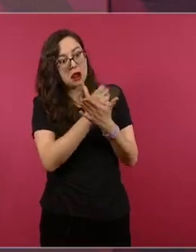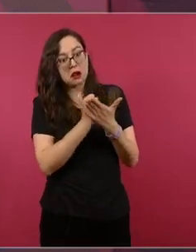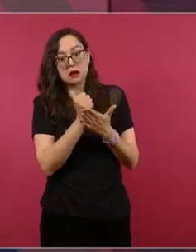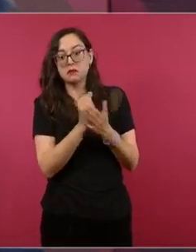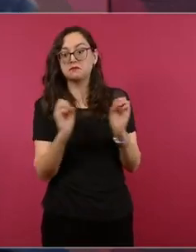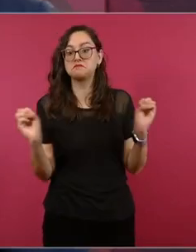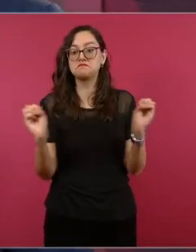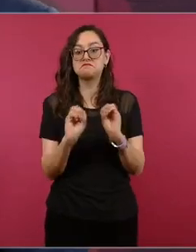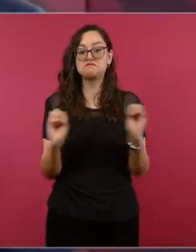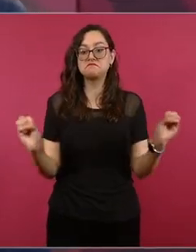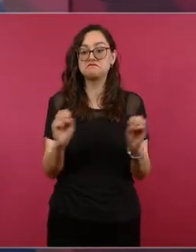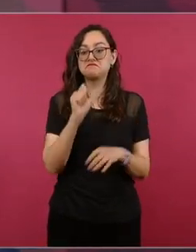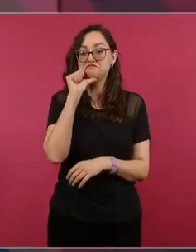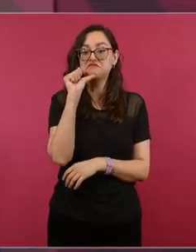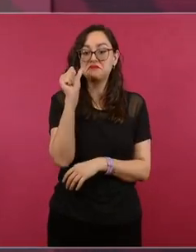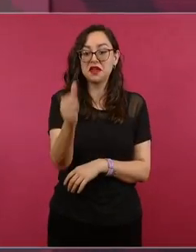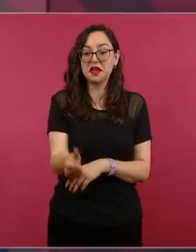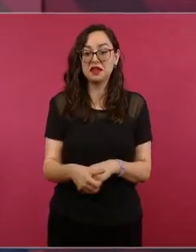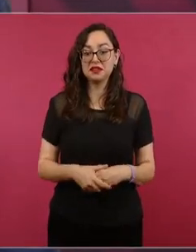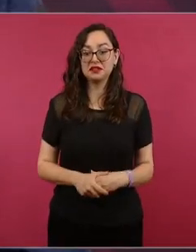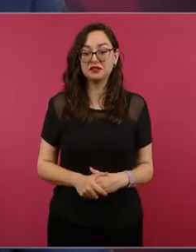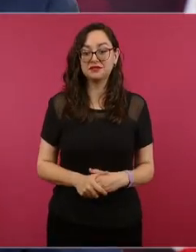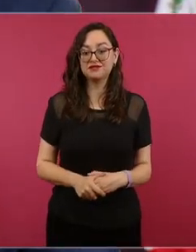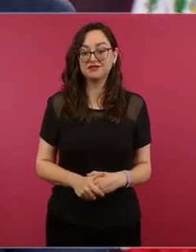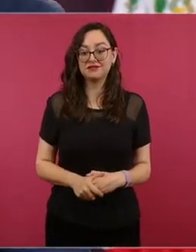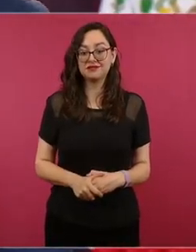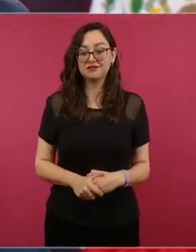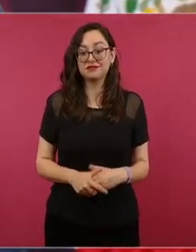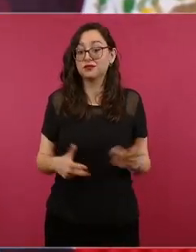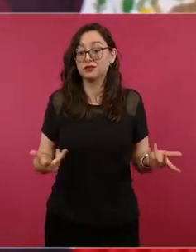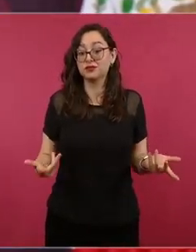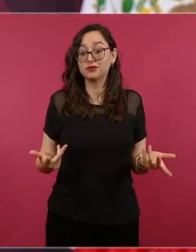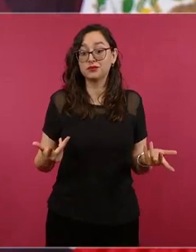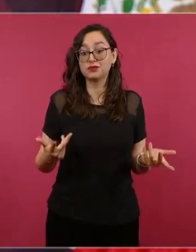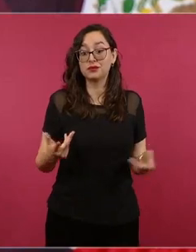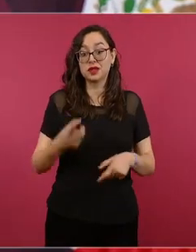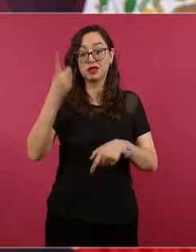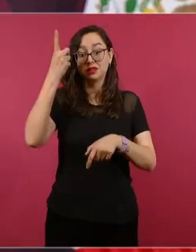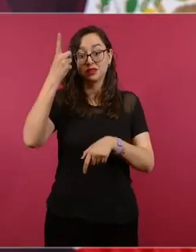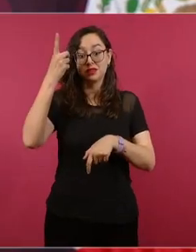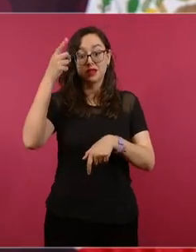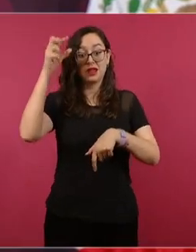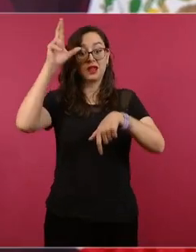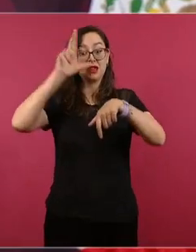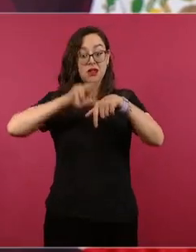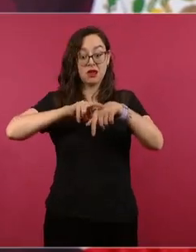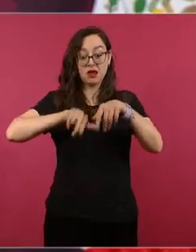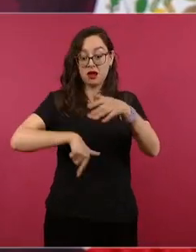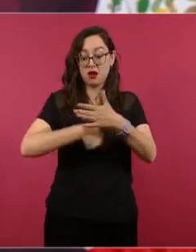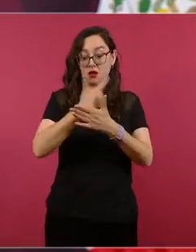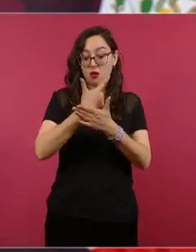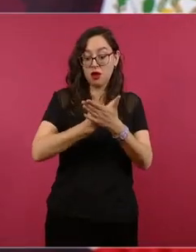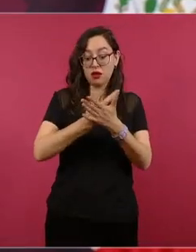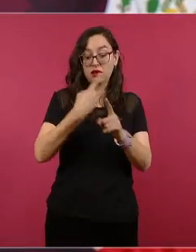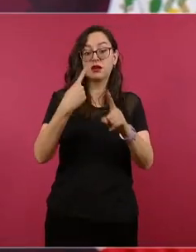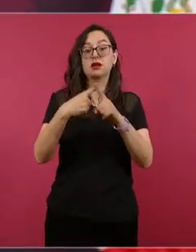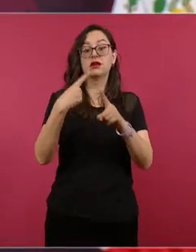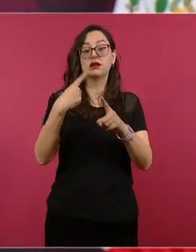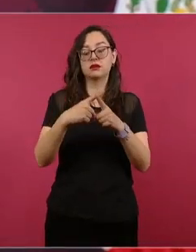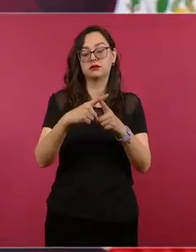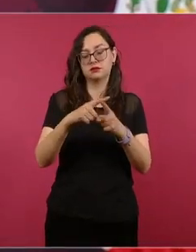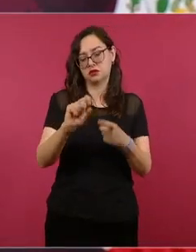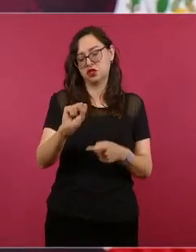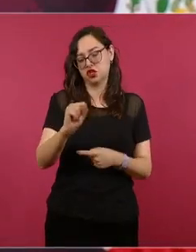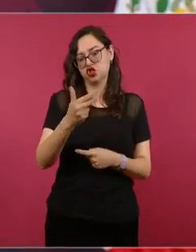porque la dirección de la refinería estaba en manos de Shell.